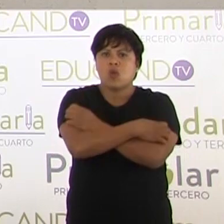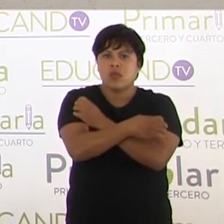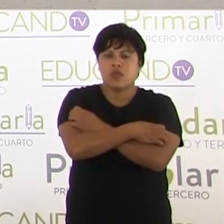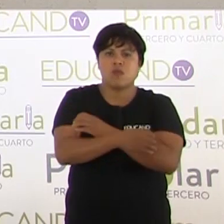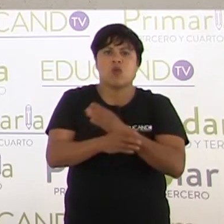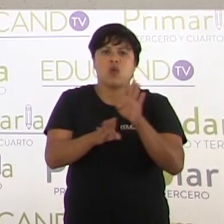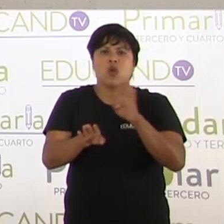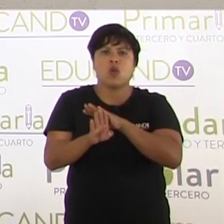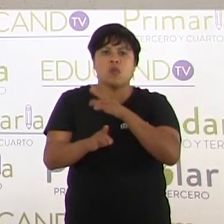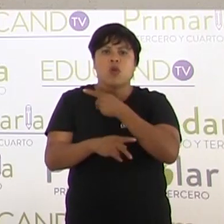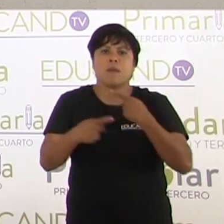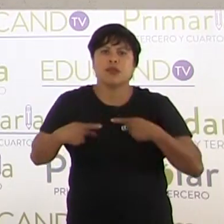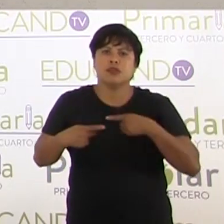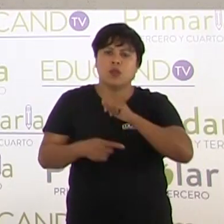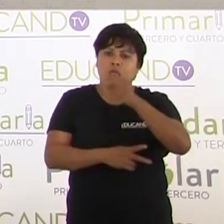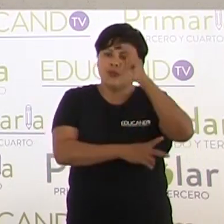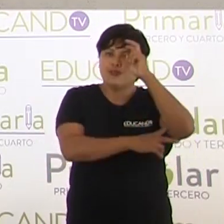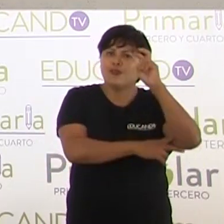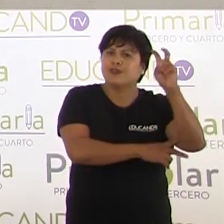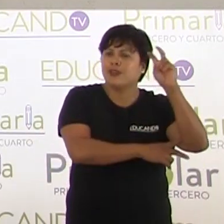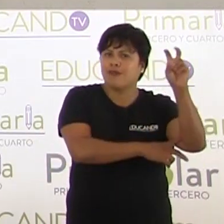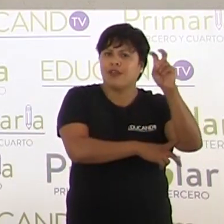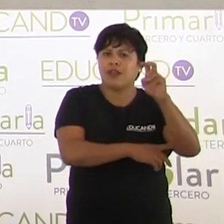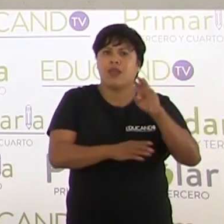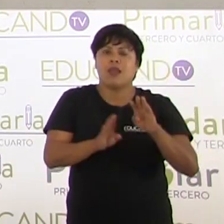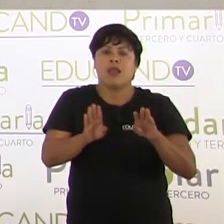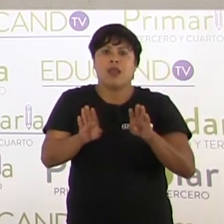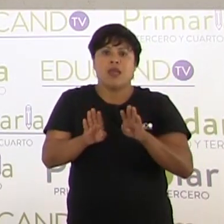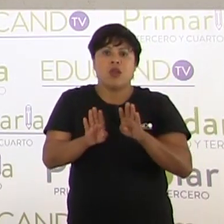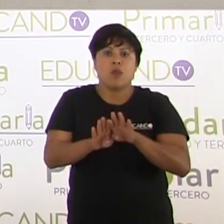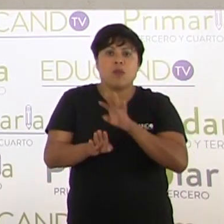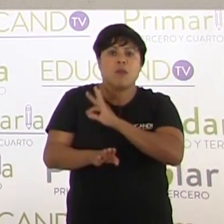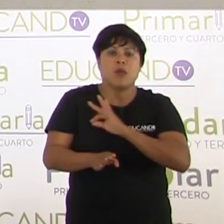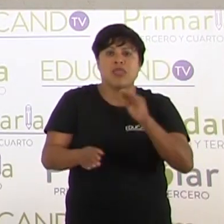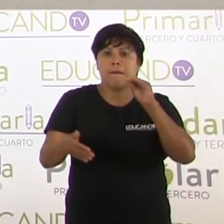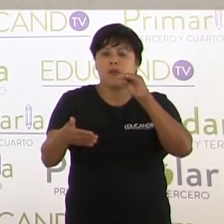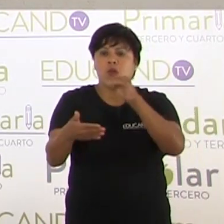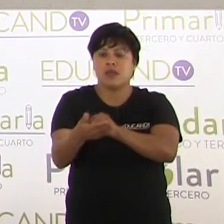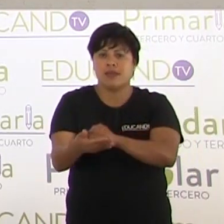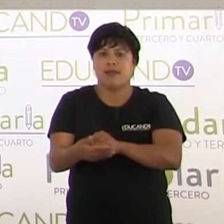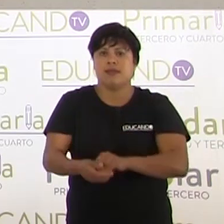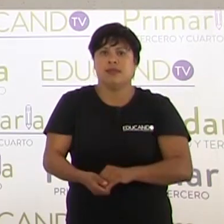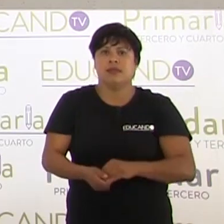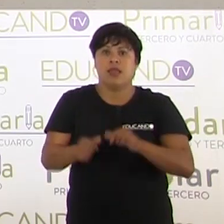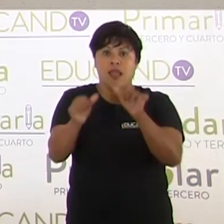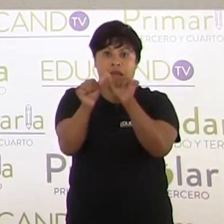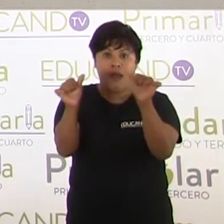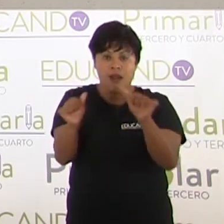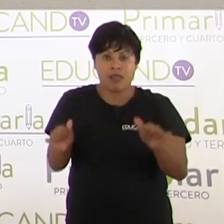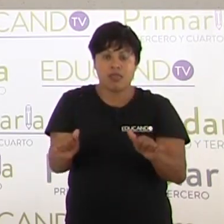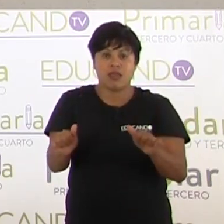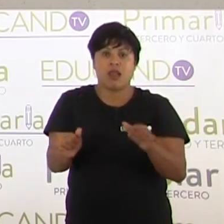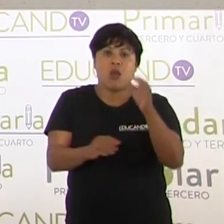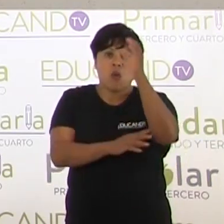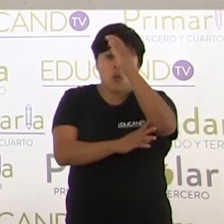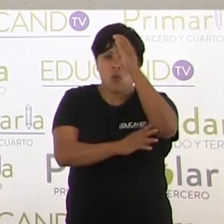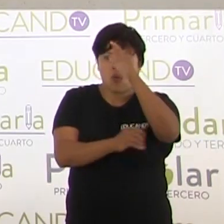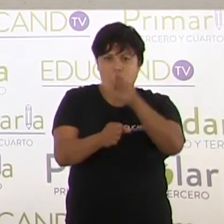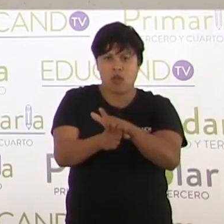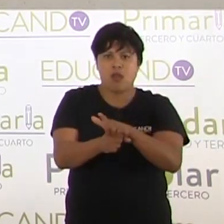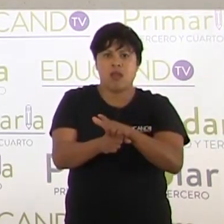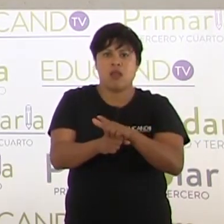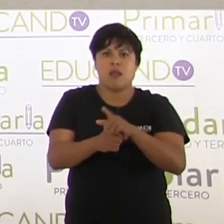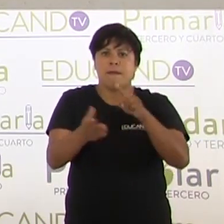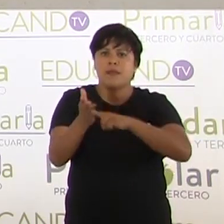que soñaba Vasconcelos de poner el arte, la cultura,